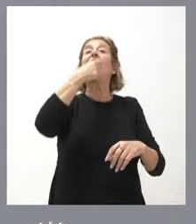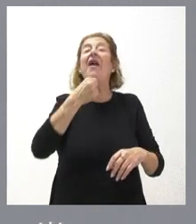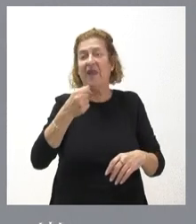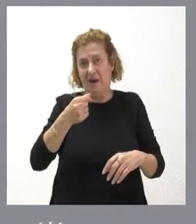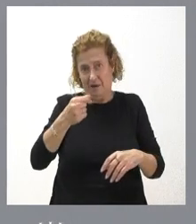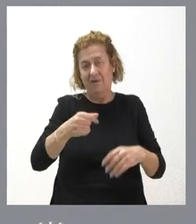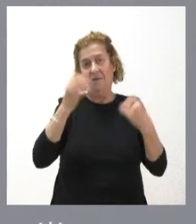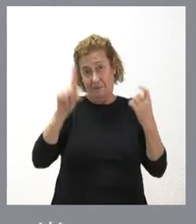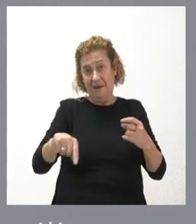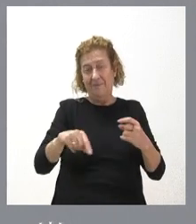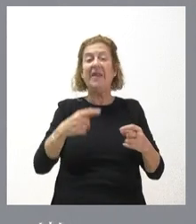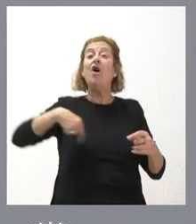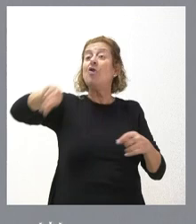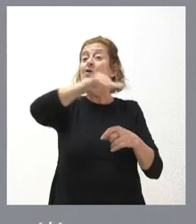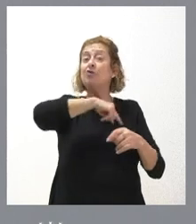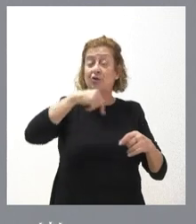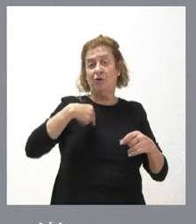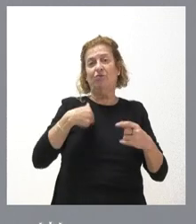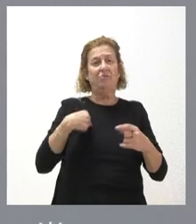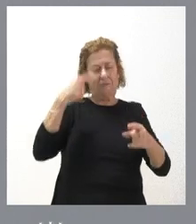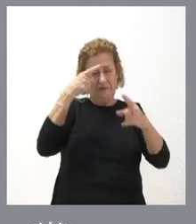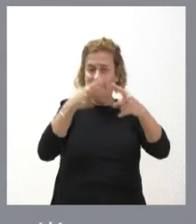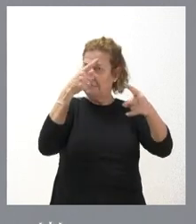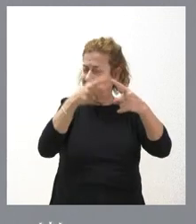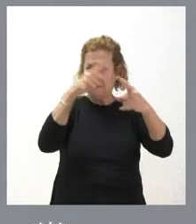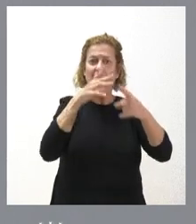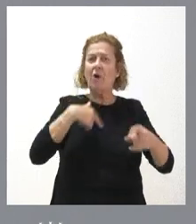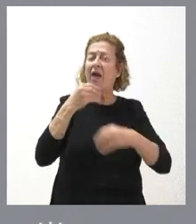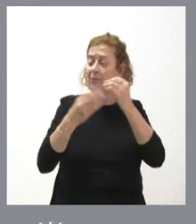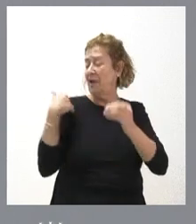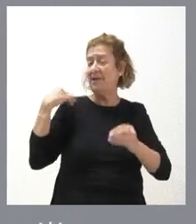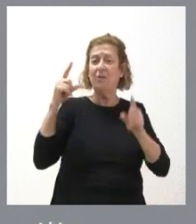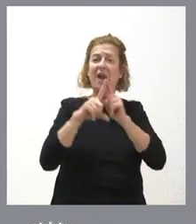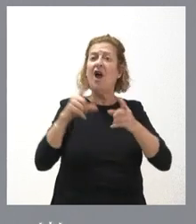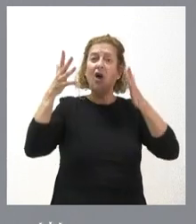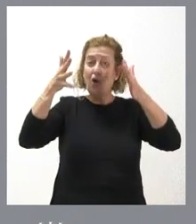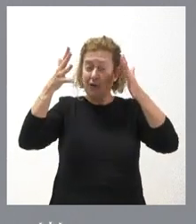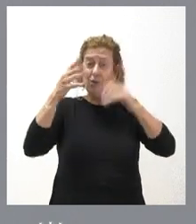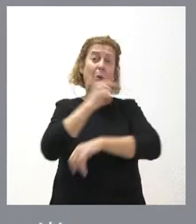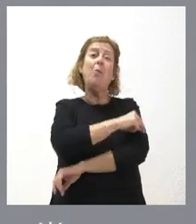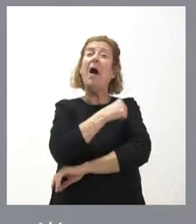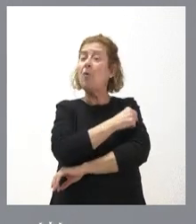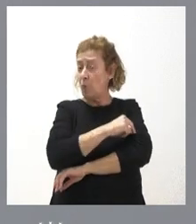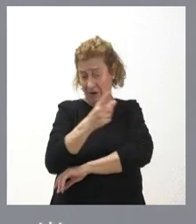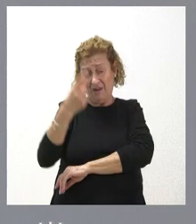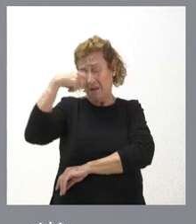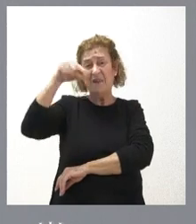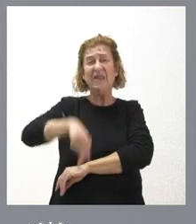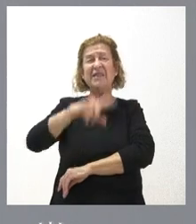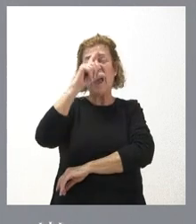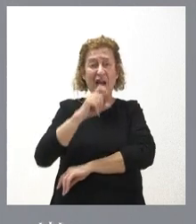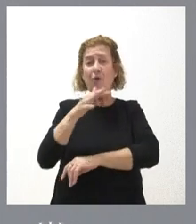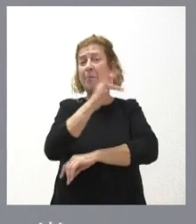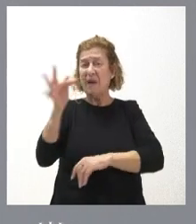vulnerables nosotros seguimos insistiendo porque lo hacíamos antes en las recomendaciones de vacunación saben ustedes que en este año además con